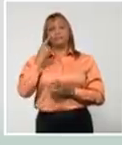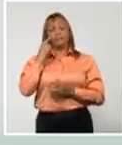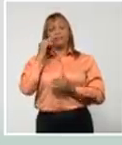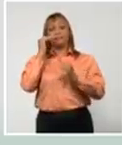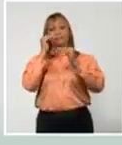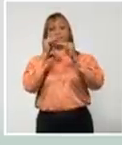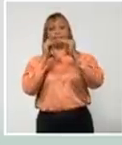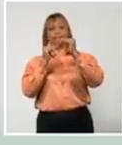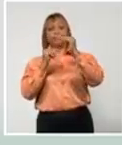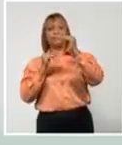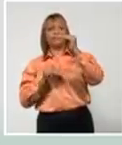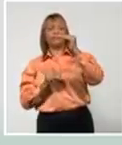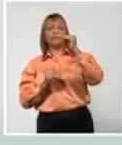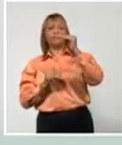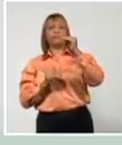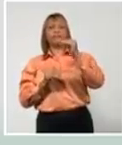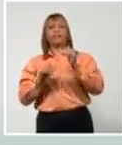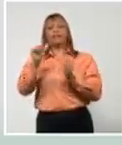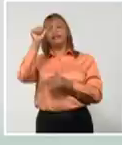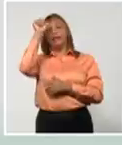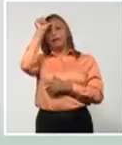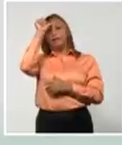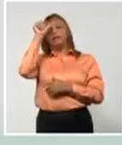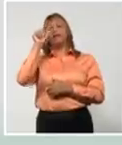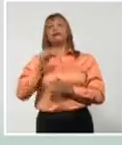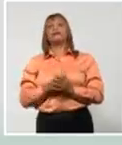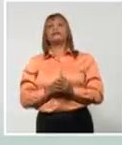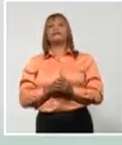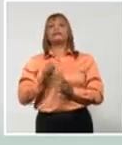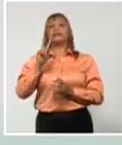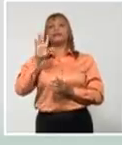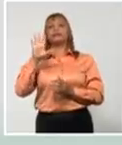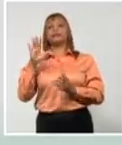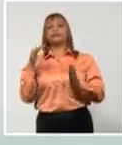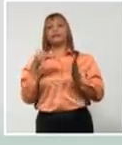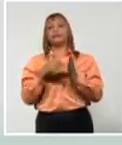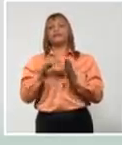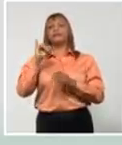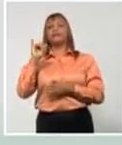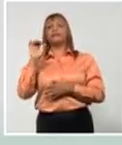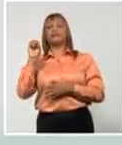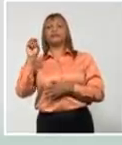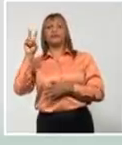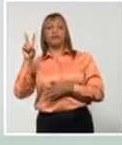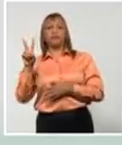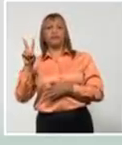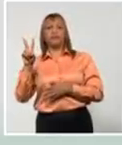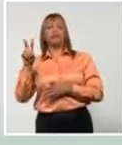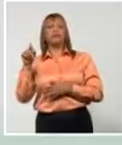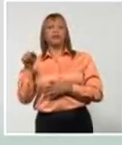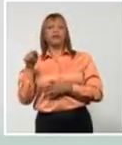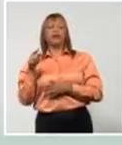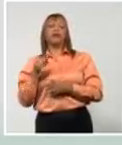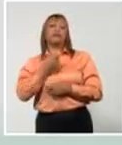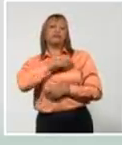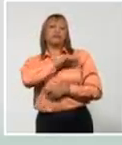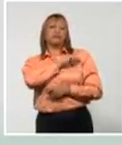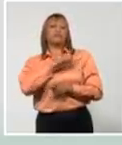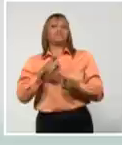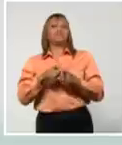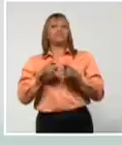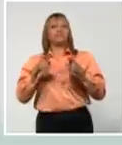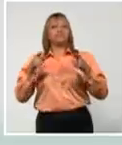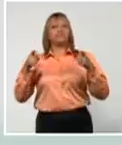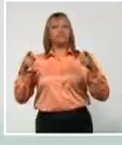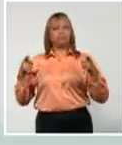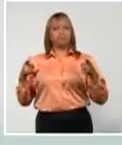tiene. La India, con 25.602. Claro, la India con una población muy elevada,